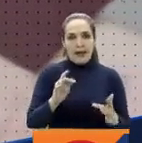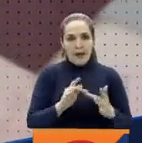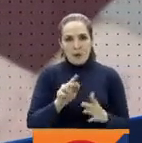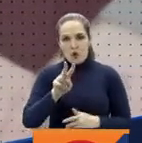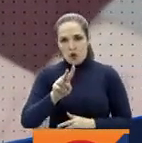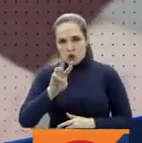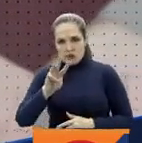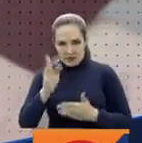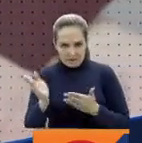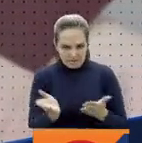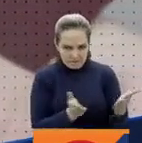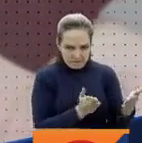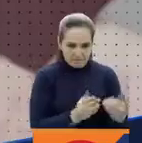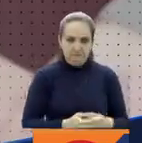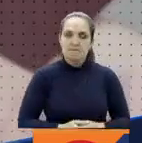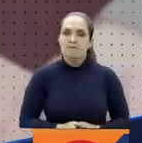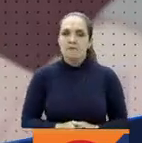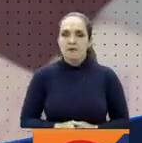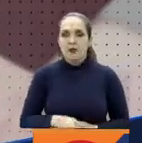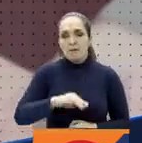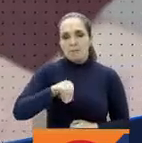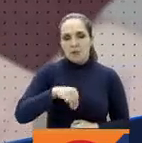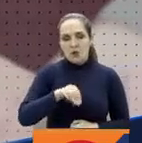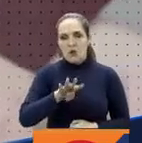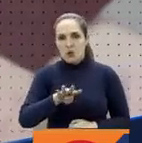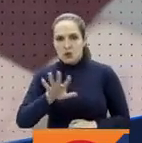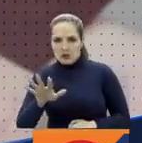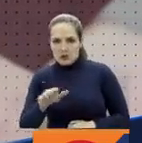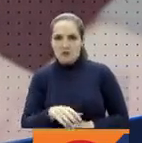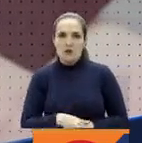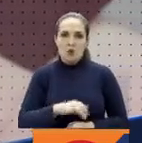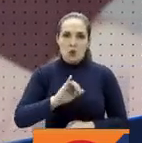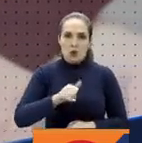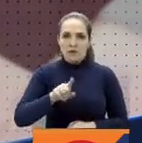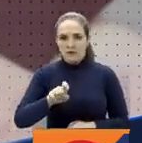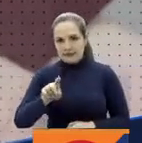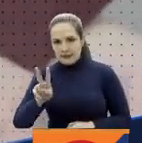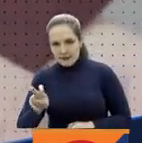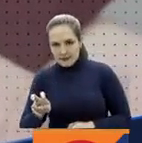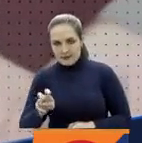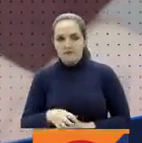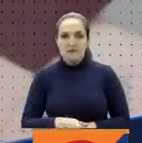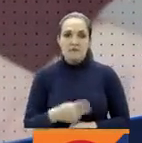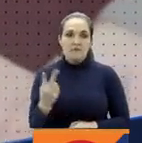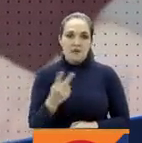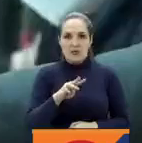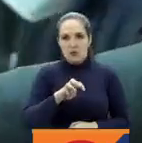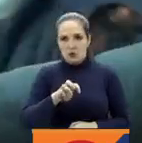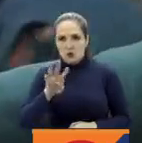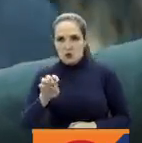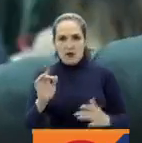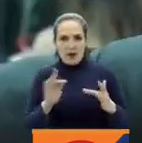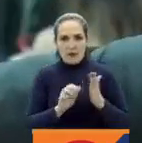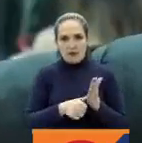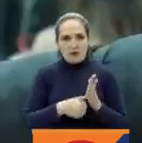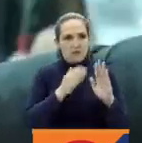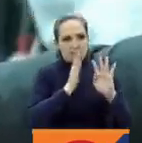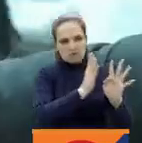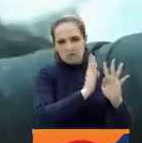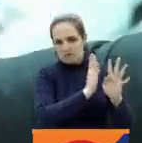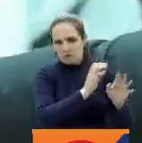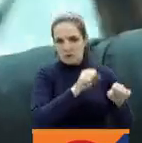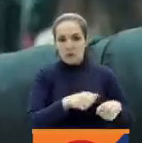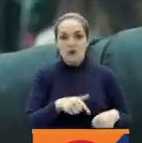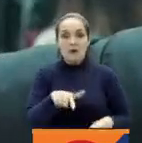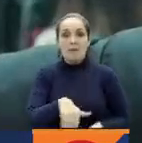martes el turno será para los números 2 y 3, miércoles 4 y 5, jueves 6 y 7 y viernes 8 y 9. Lo que estamos buscando y lo que